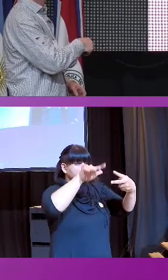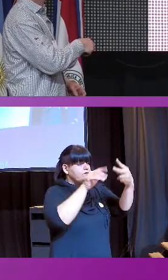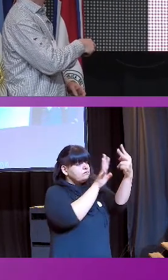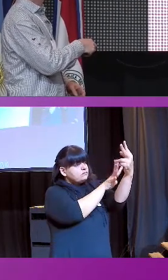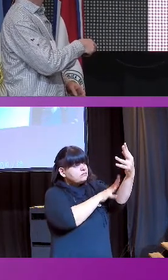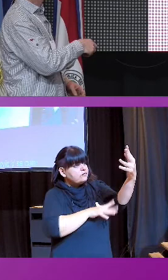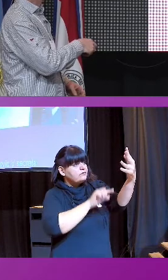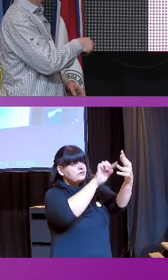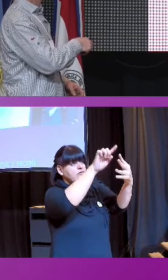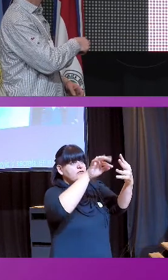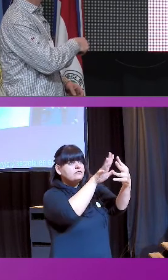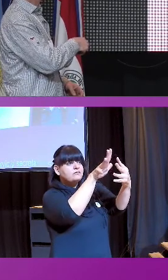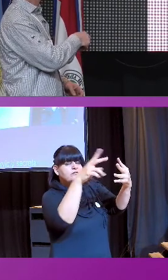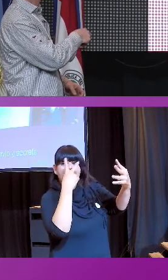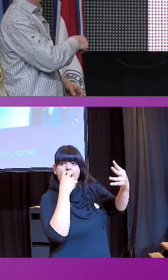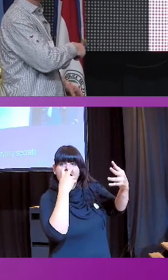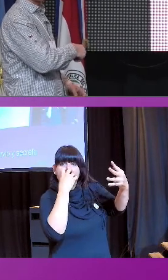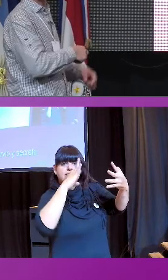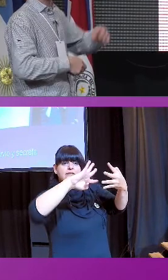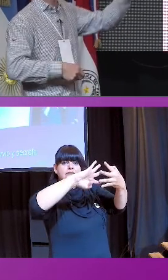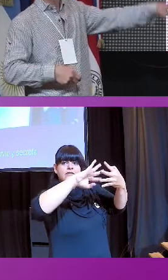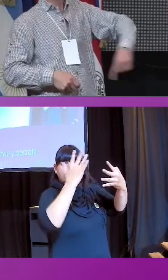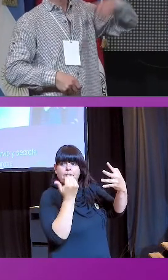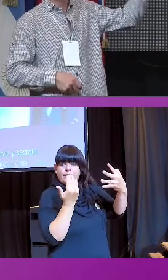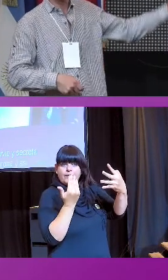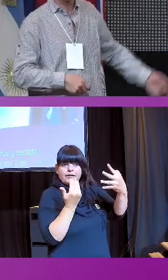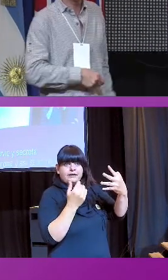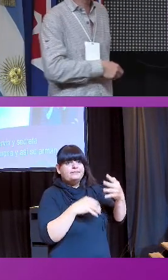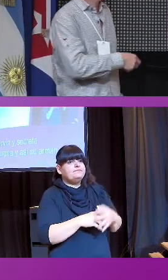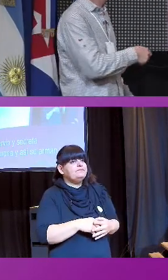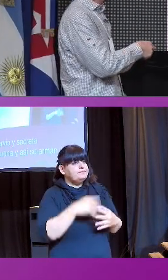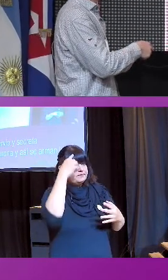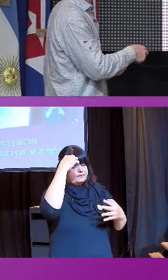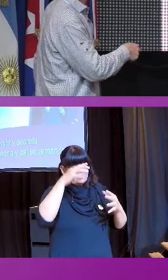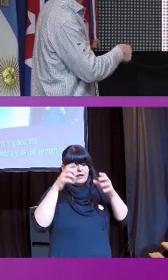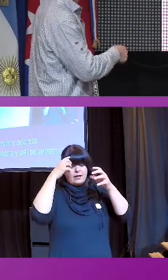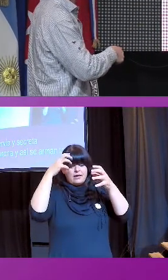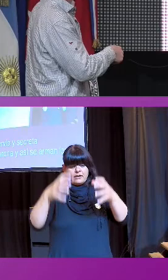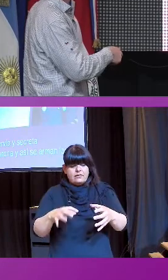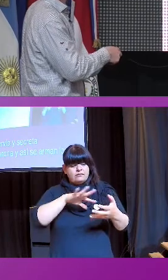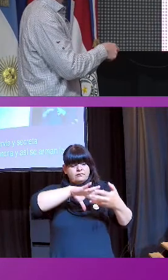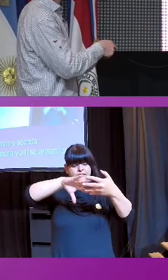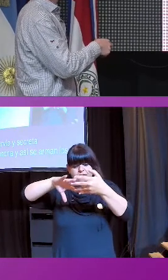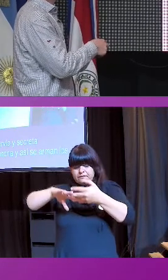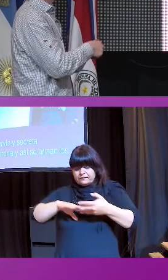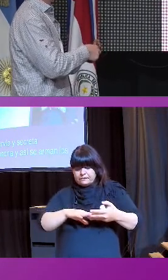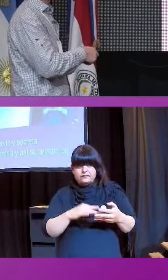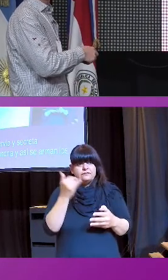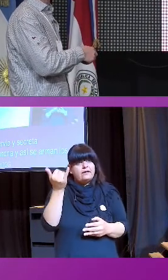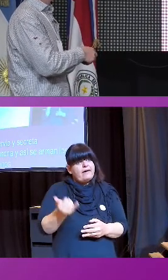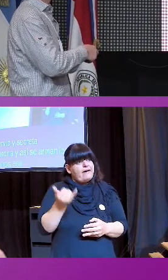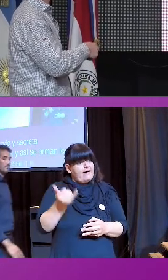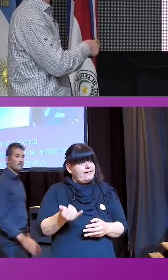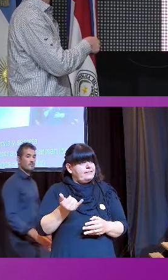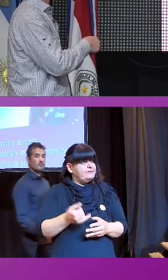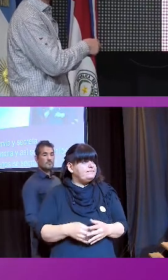y secreta neurotransmisores para la otra neurona y así se arman los circuitos, ¿sí? Los cannabinoides endógenos se